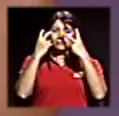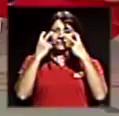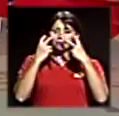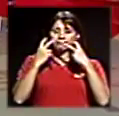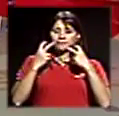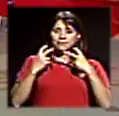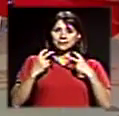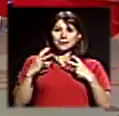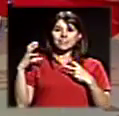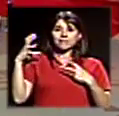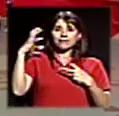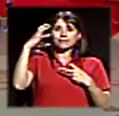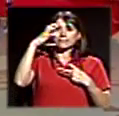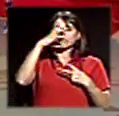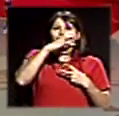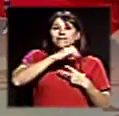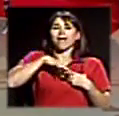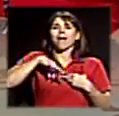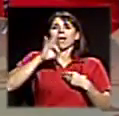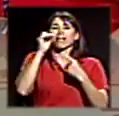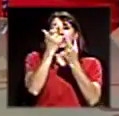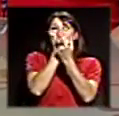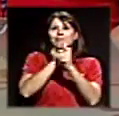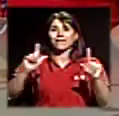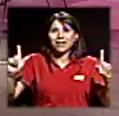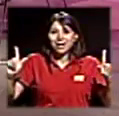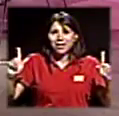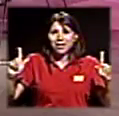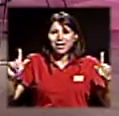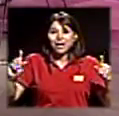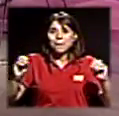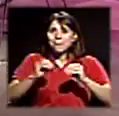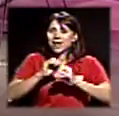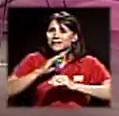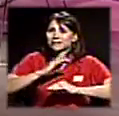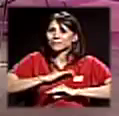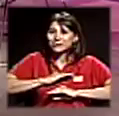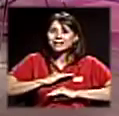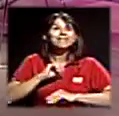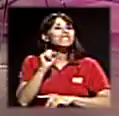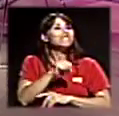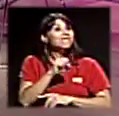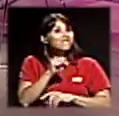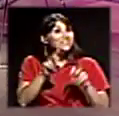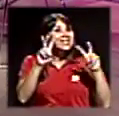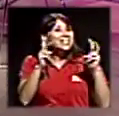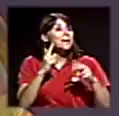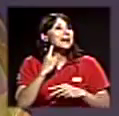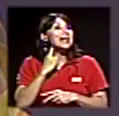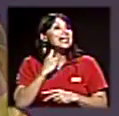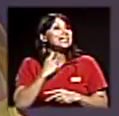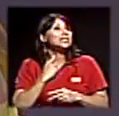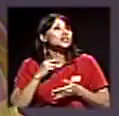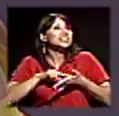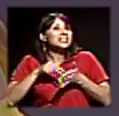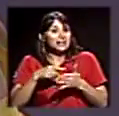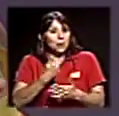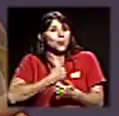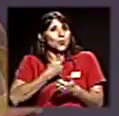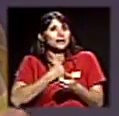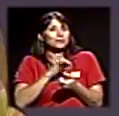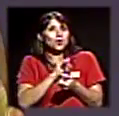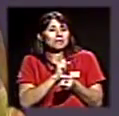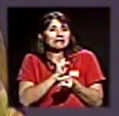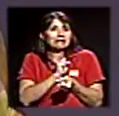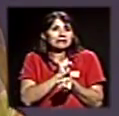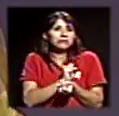cómo reencontrarnos con una libertad más Exacto, y eso de la plena. adicción es un grillete que uno mismo se va poniendo, pero no